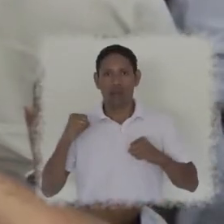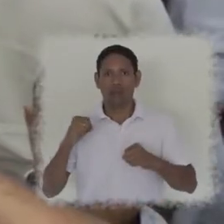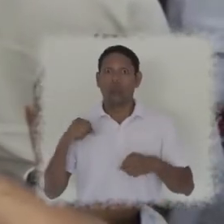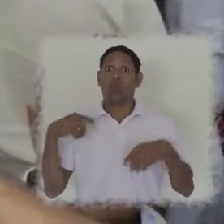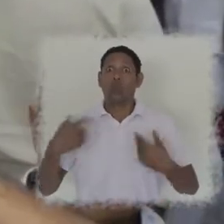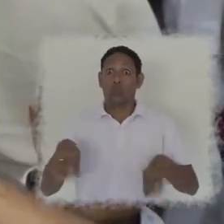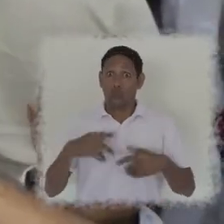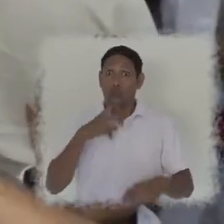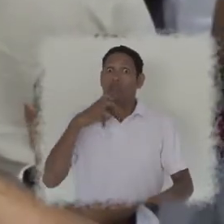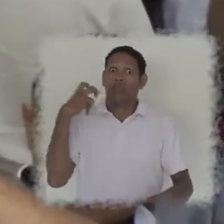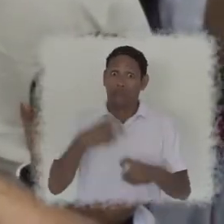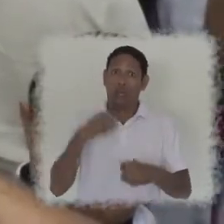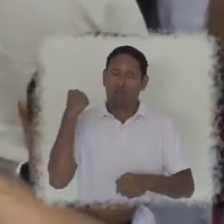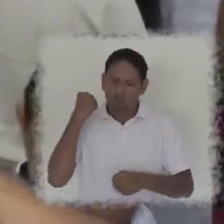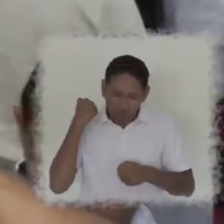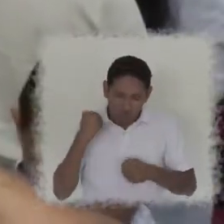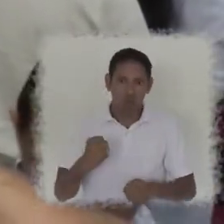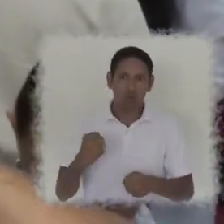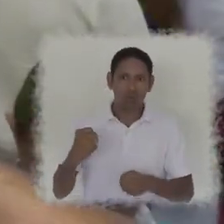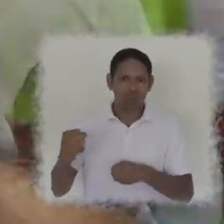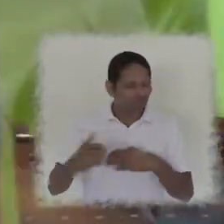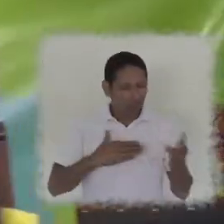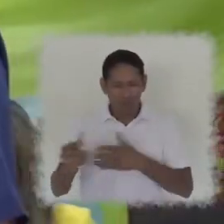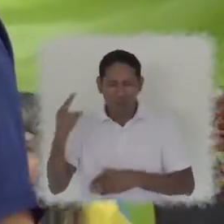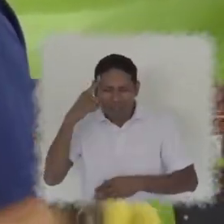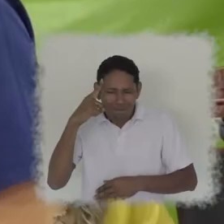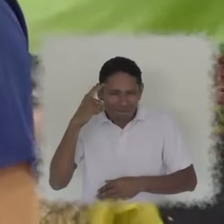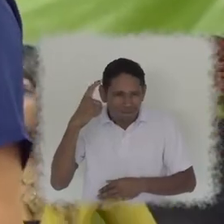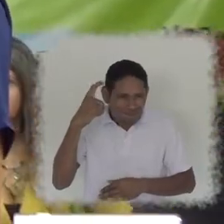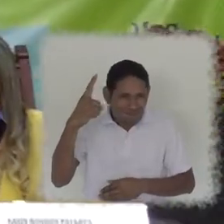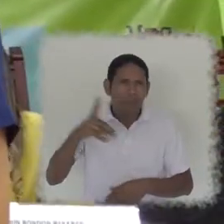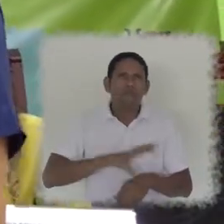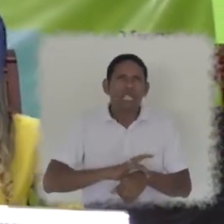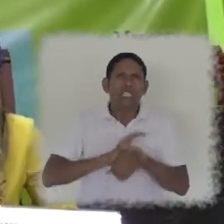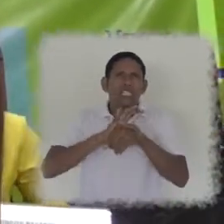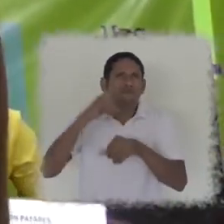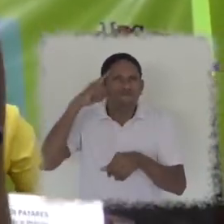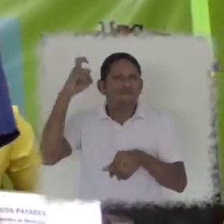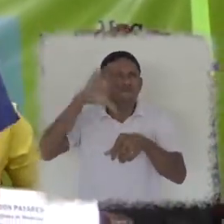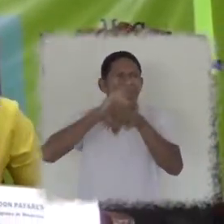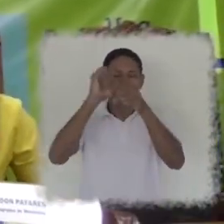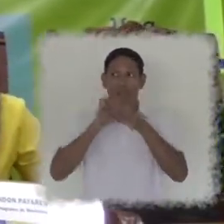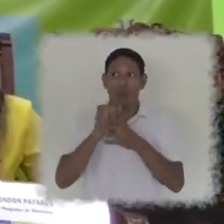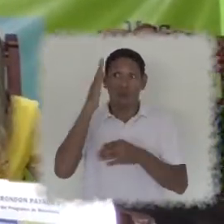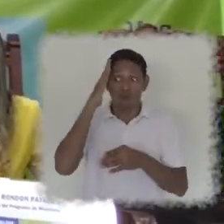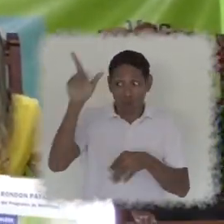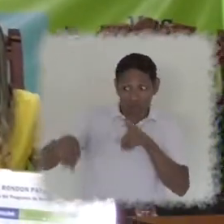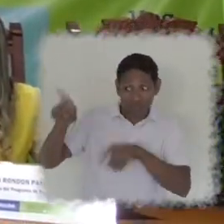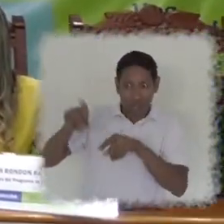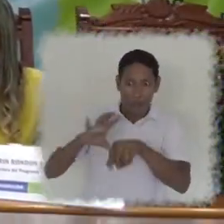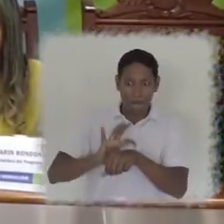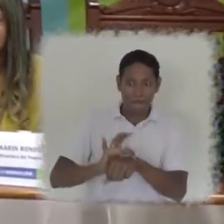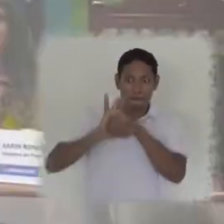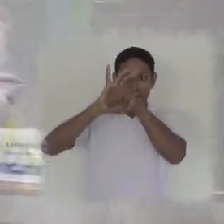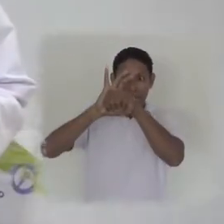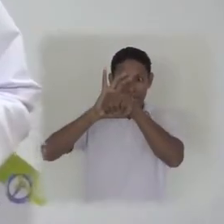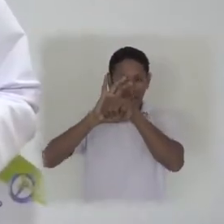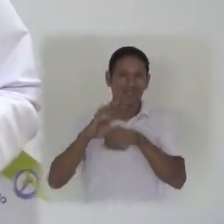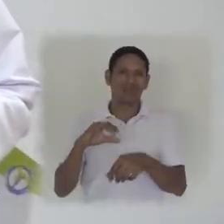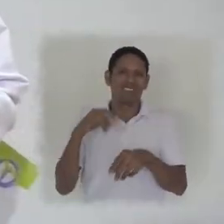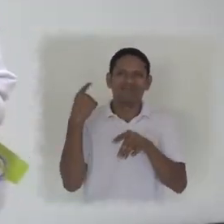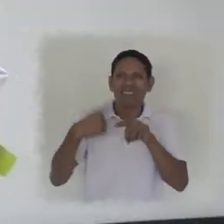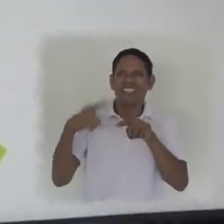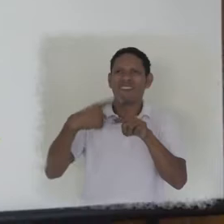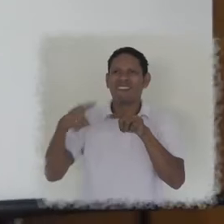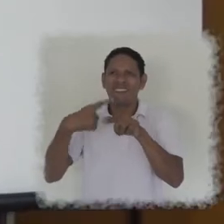verdad al principio le tocó muy duro, pero nunca desistió. Siempre su sueño fue sacar el programa de medicina adelante. Los futuros médicos